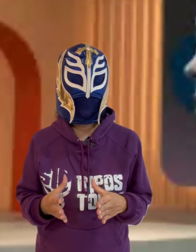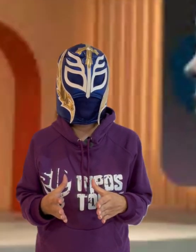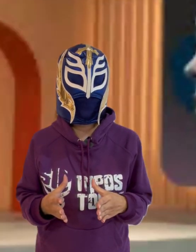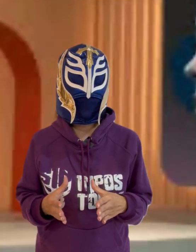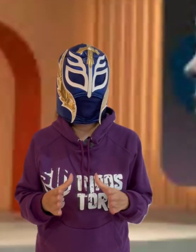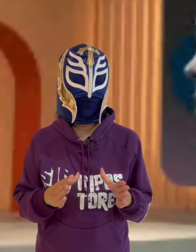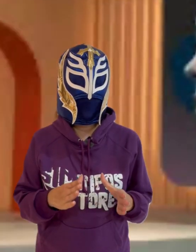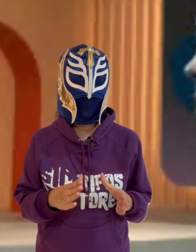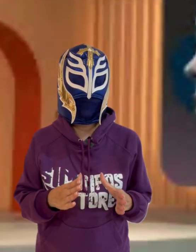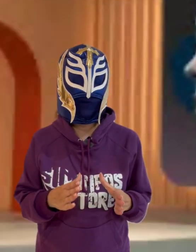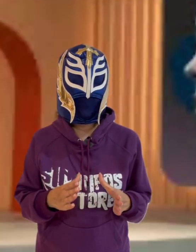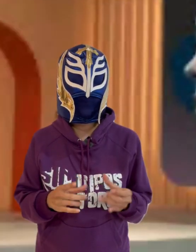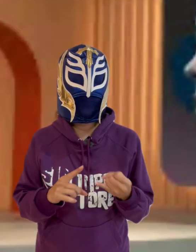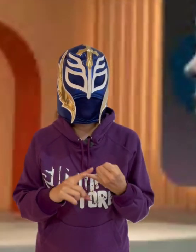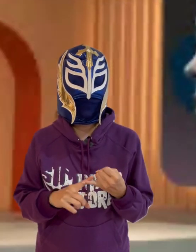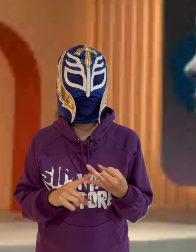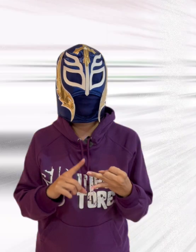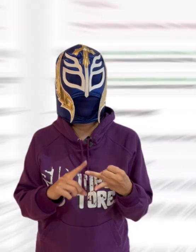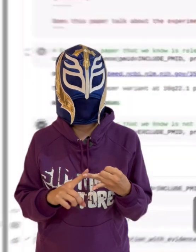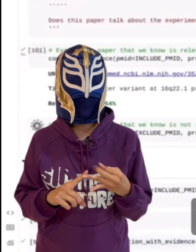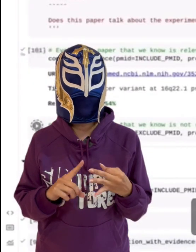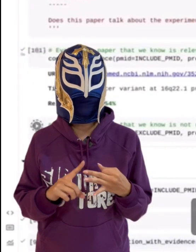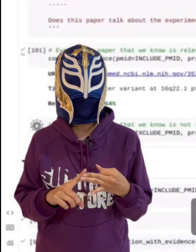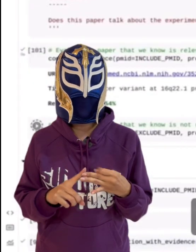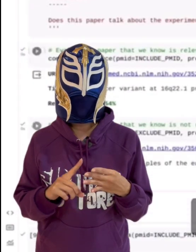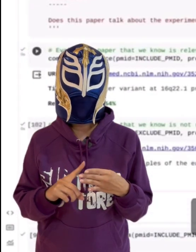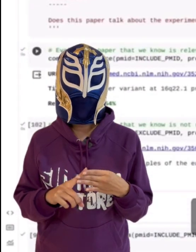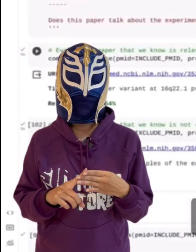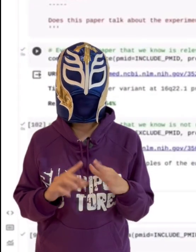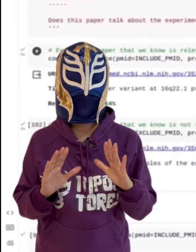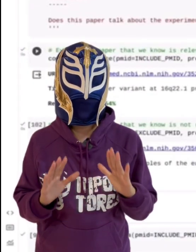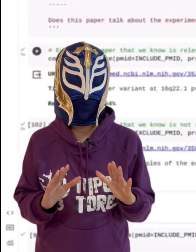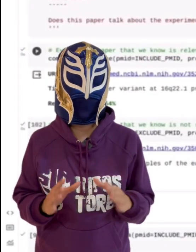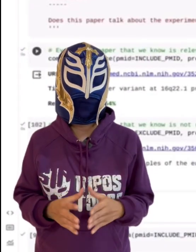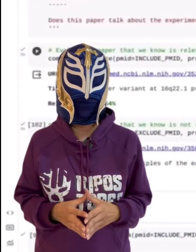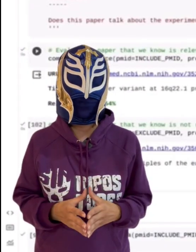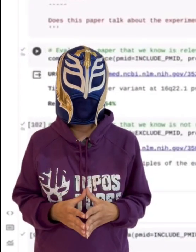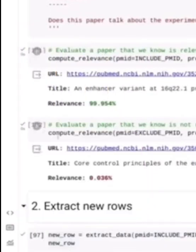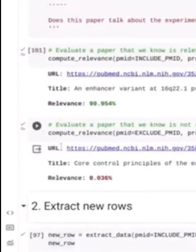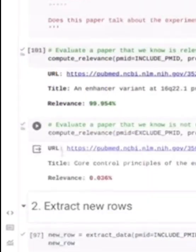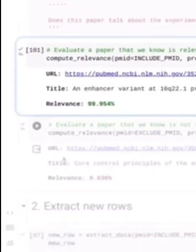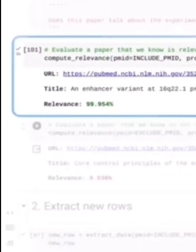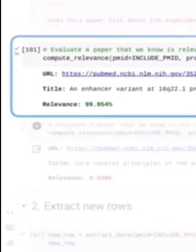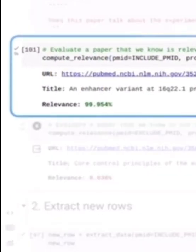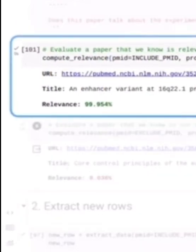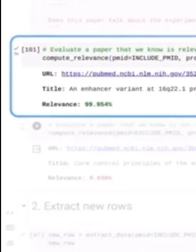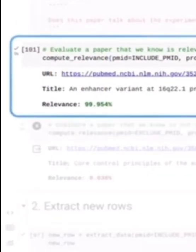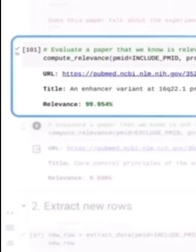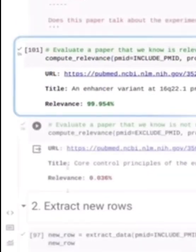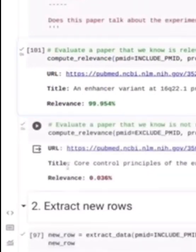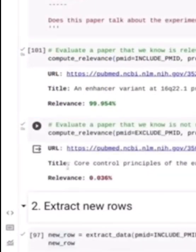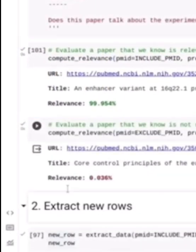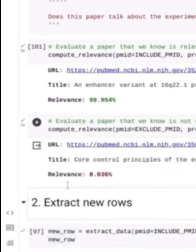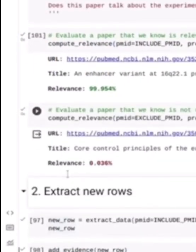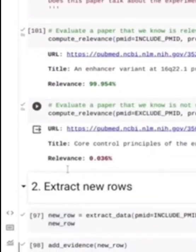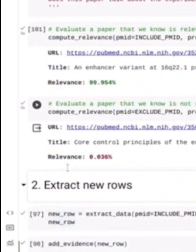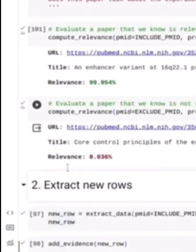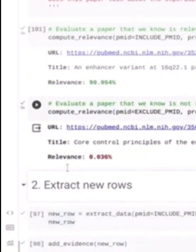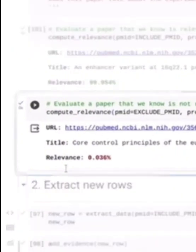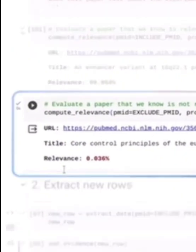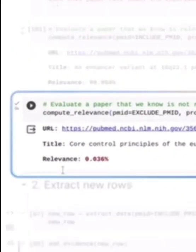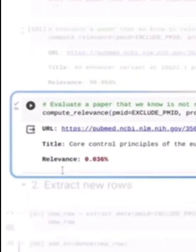capaz de razonar con fluidez mediante textos imágenes video audio y códigos Géminis se presentará en tres